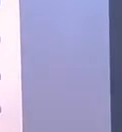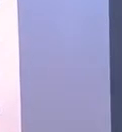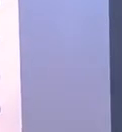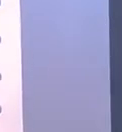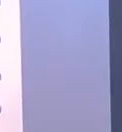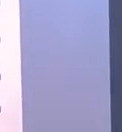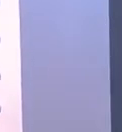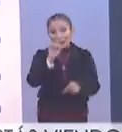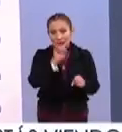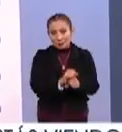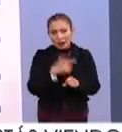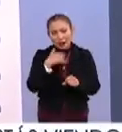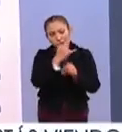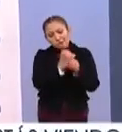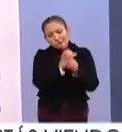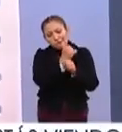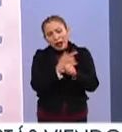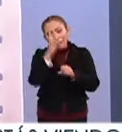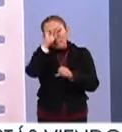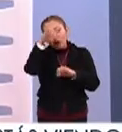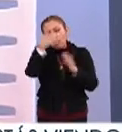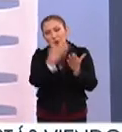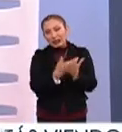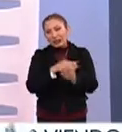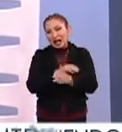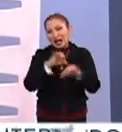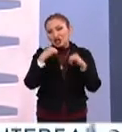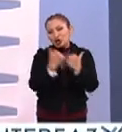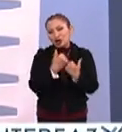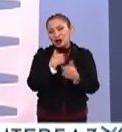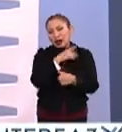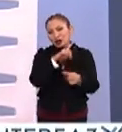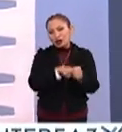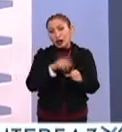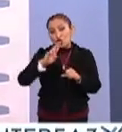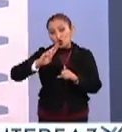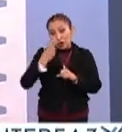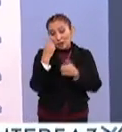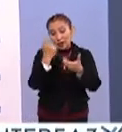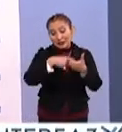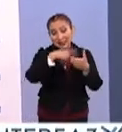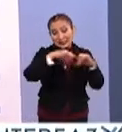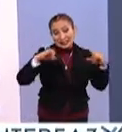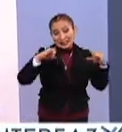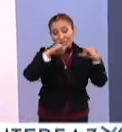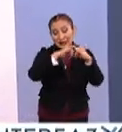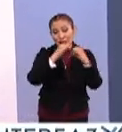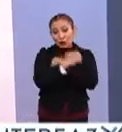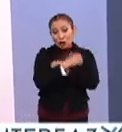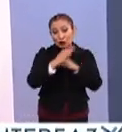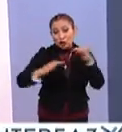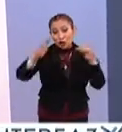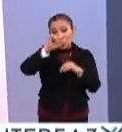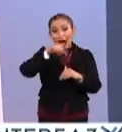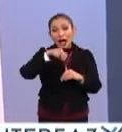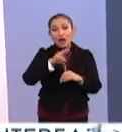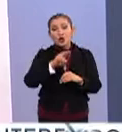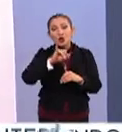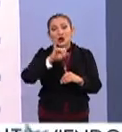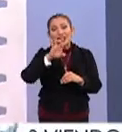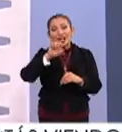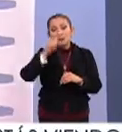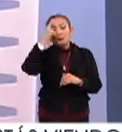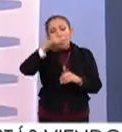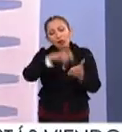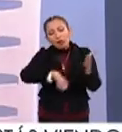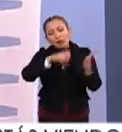Y esta semana hemos dado seguimiento a la propuesta que la Asociación Nacional de Universidades e Instituciones de Educación Superior, ANUYES, hizo para